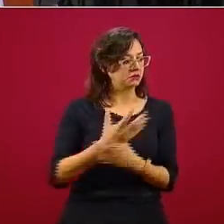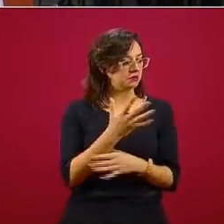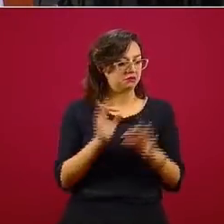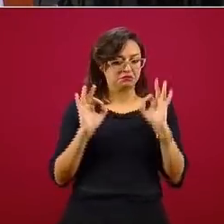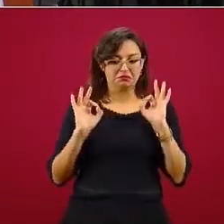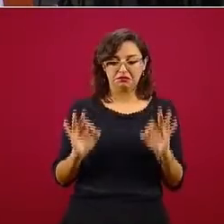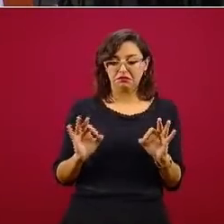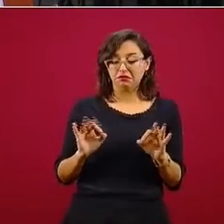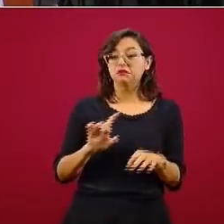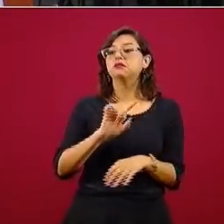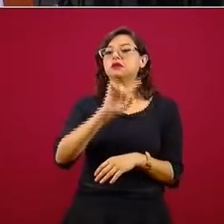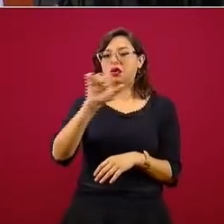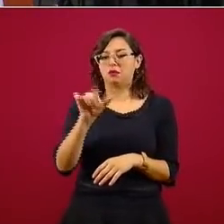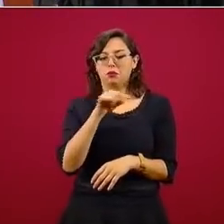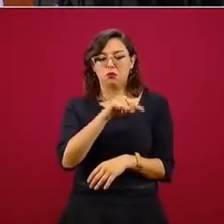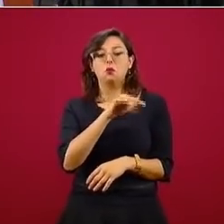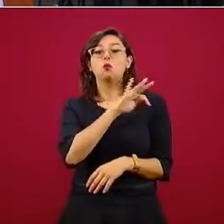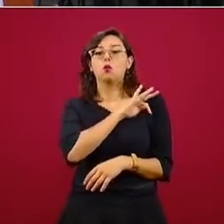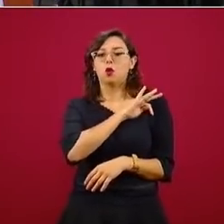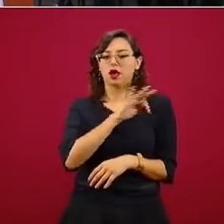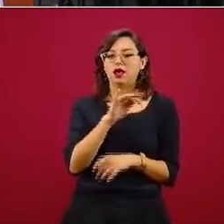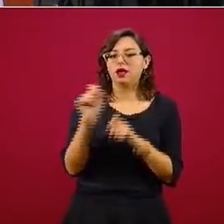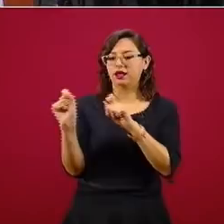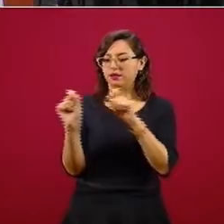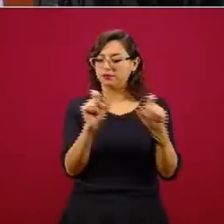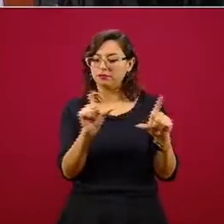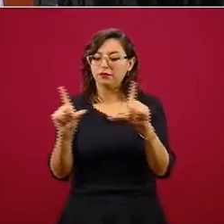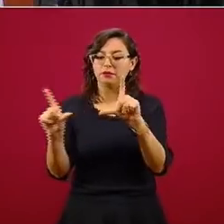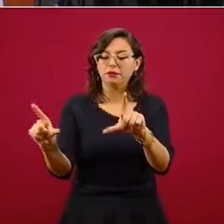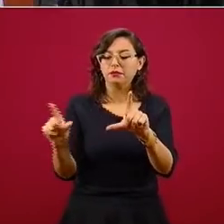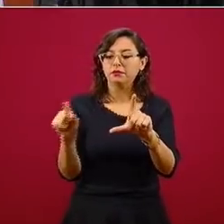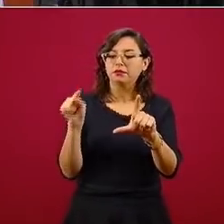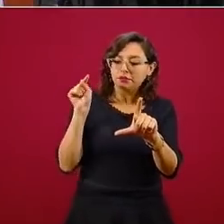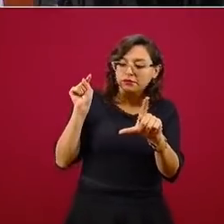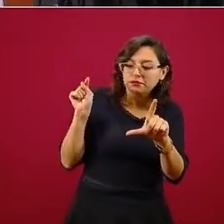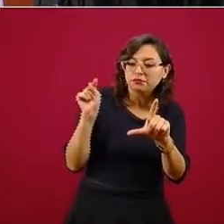y si no, si le dan la siguiente, a ver si, ahí está.